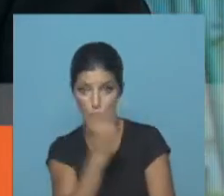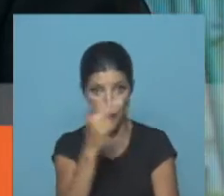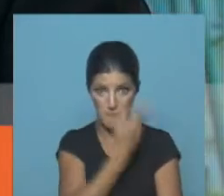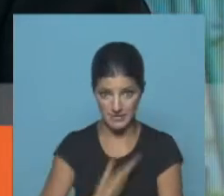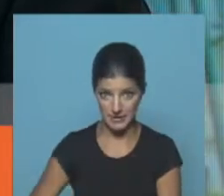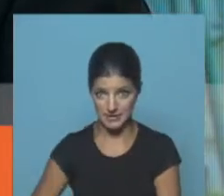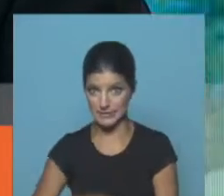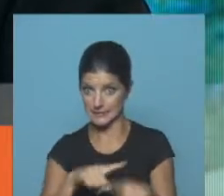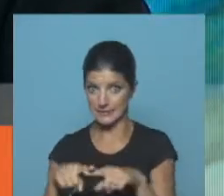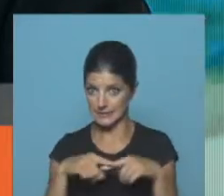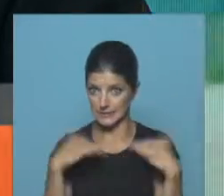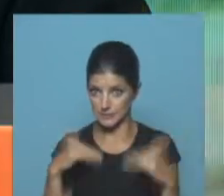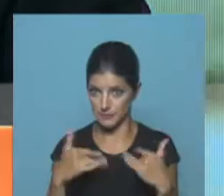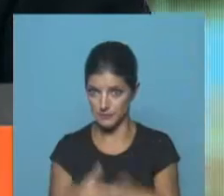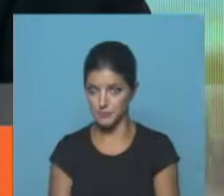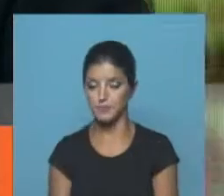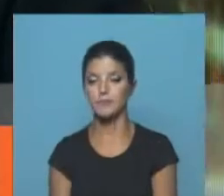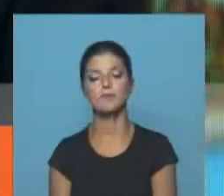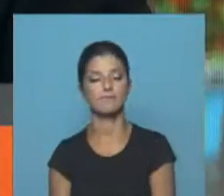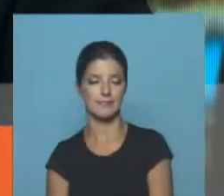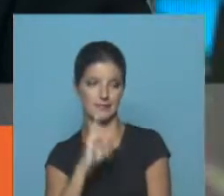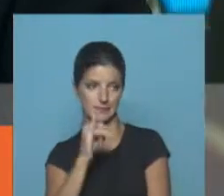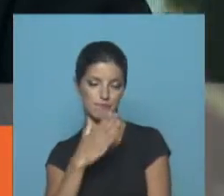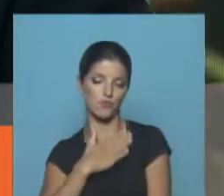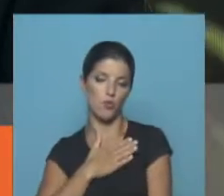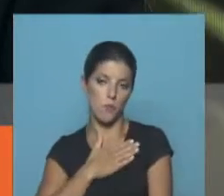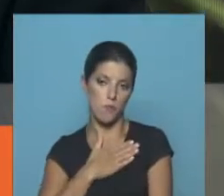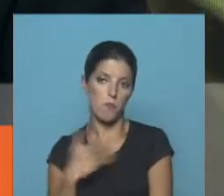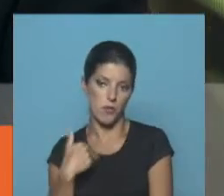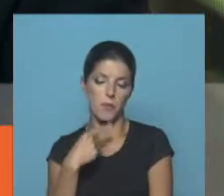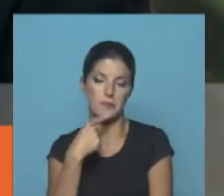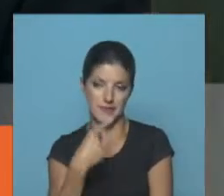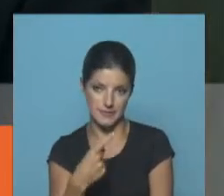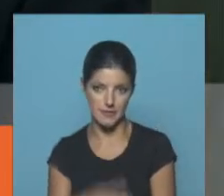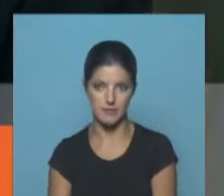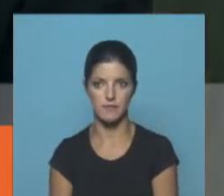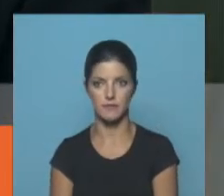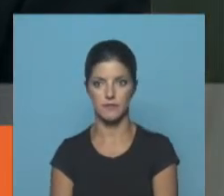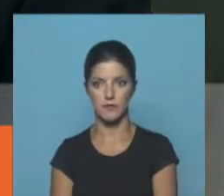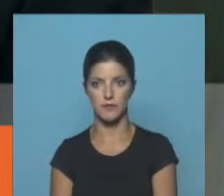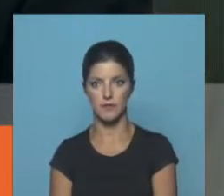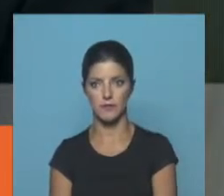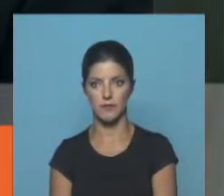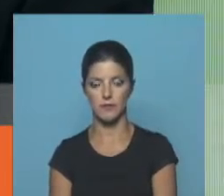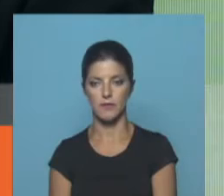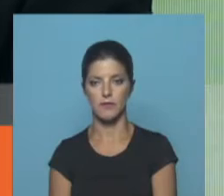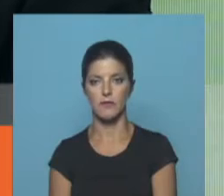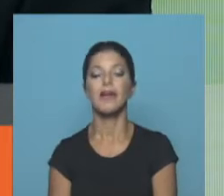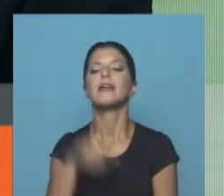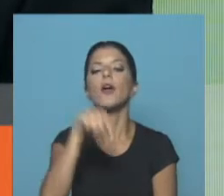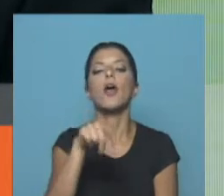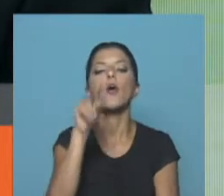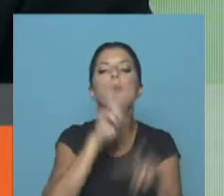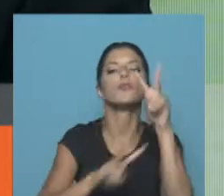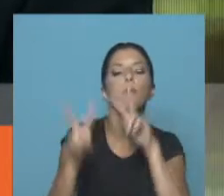álgida. Totalmente. A ver, por lo pronto yo lo que pudiera decir es que veo claros visos de nuevo, ponerle un culpable, un